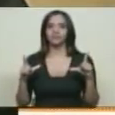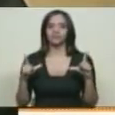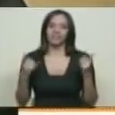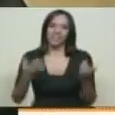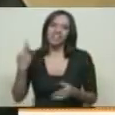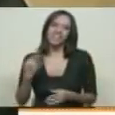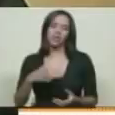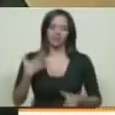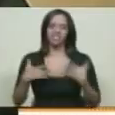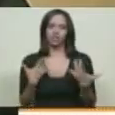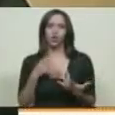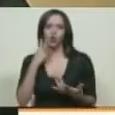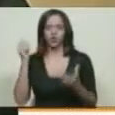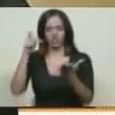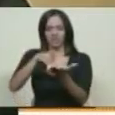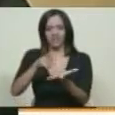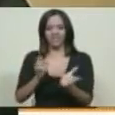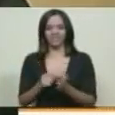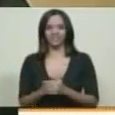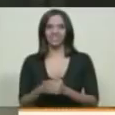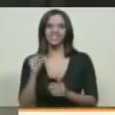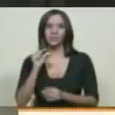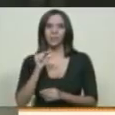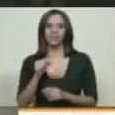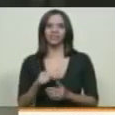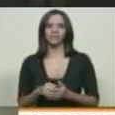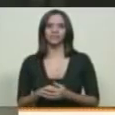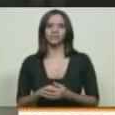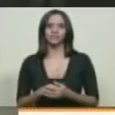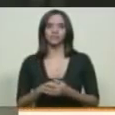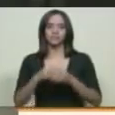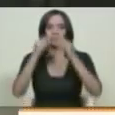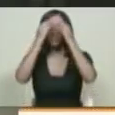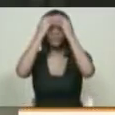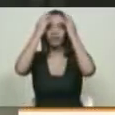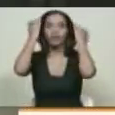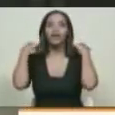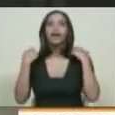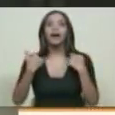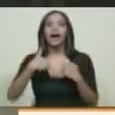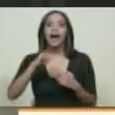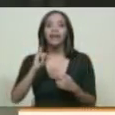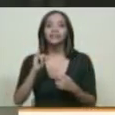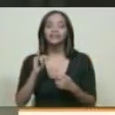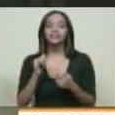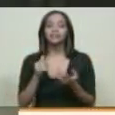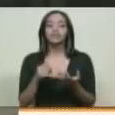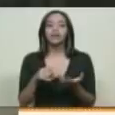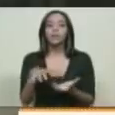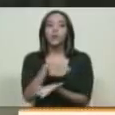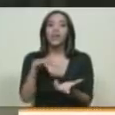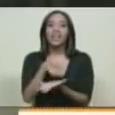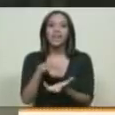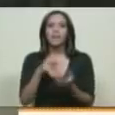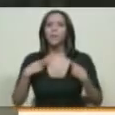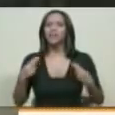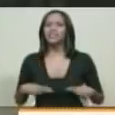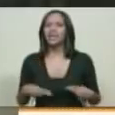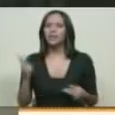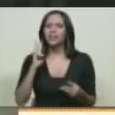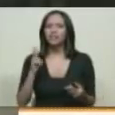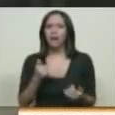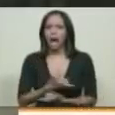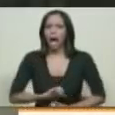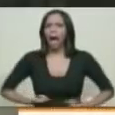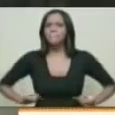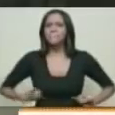siento orgulloso de vivir aquí, este momento. ¿Hay crisis humanitaria en Venezuela, Agustín? ¿Pasas hambre tú en Venezuela? No, yo no paso hambre.